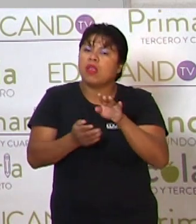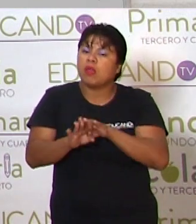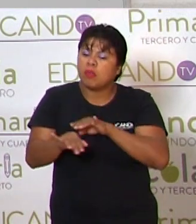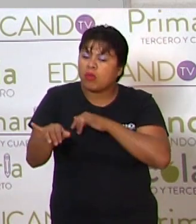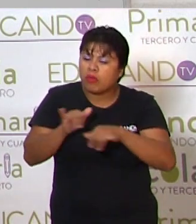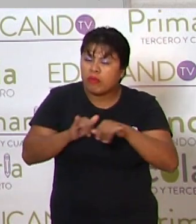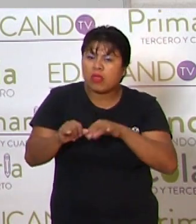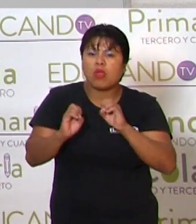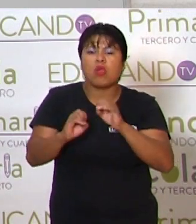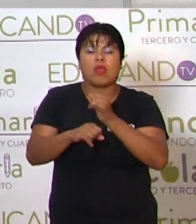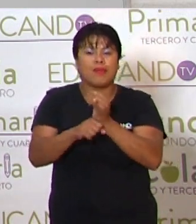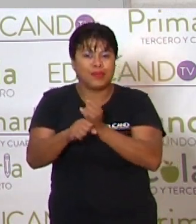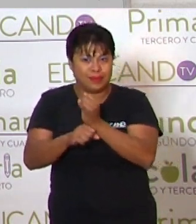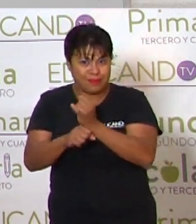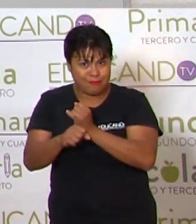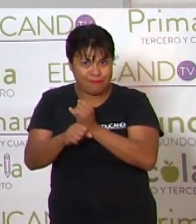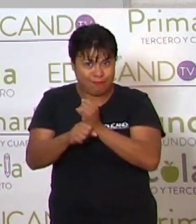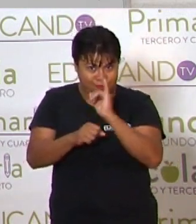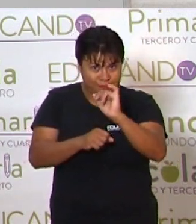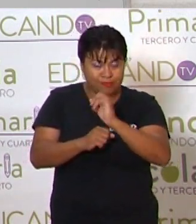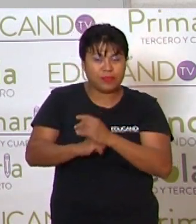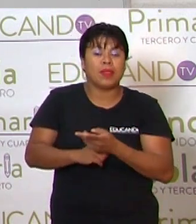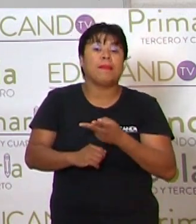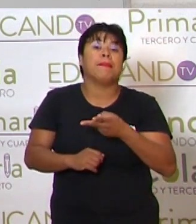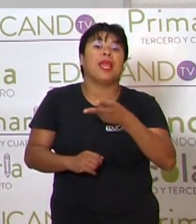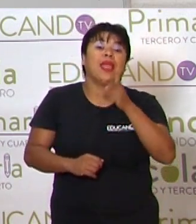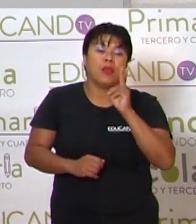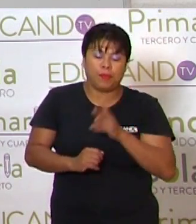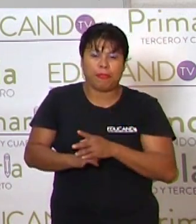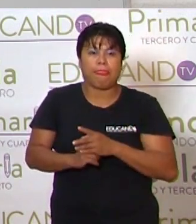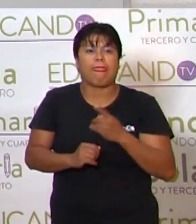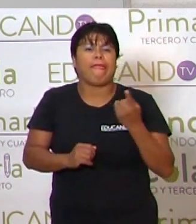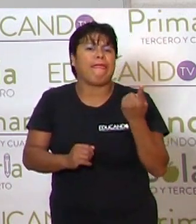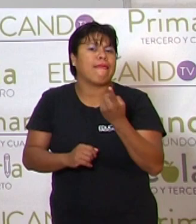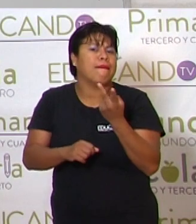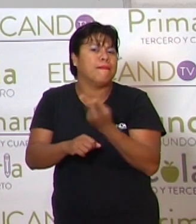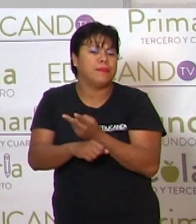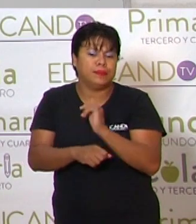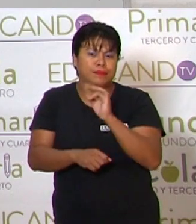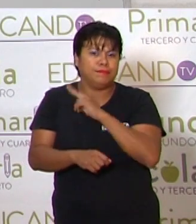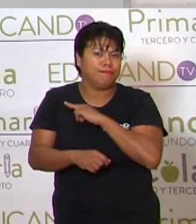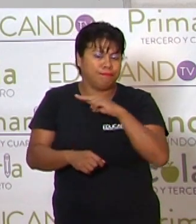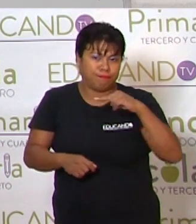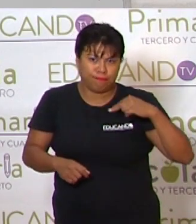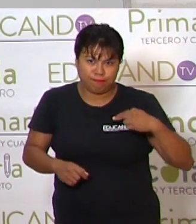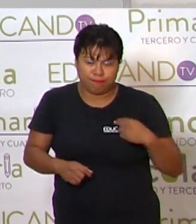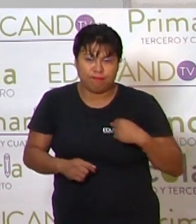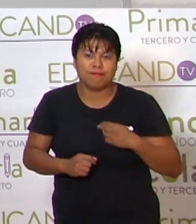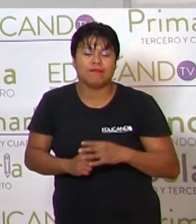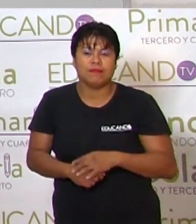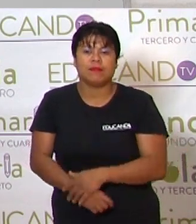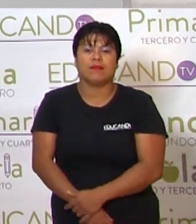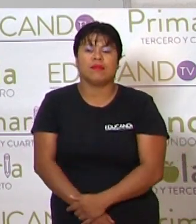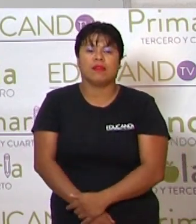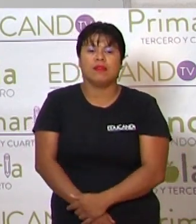temas de investigación, ¿correcto? Pero, ¿qué pasa si nosotros